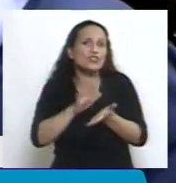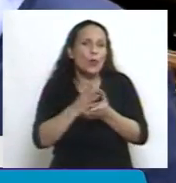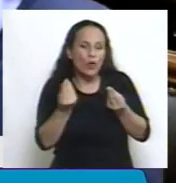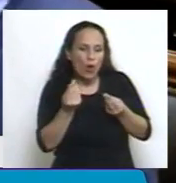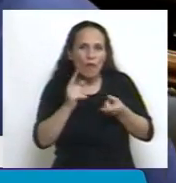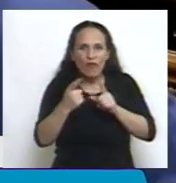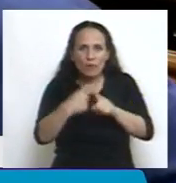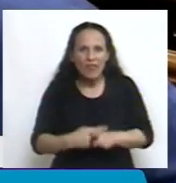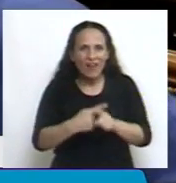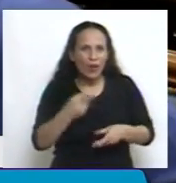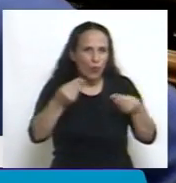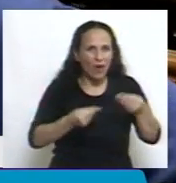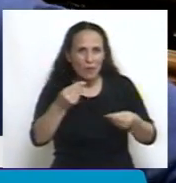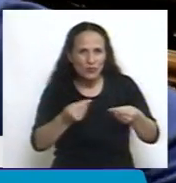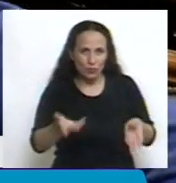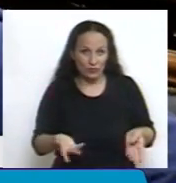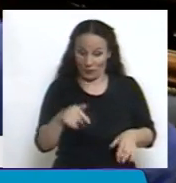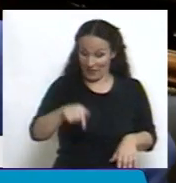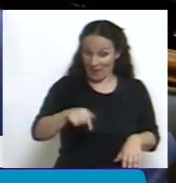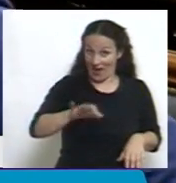sobre el presupuesto de este año, del 2015,